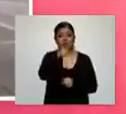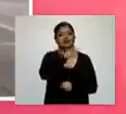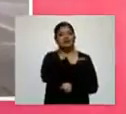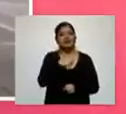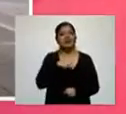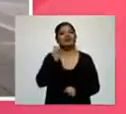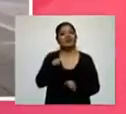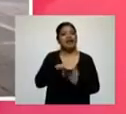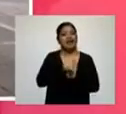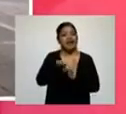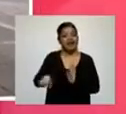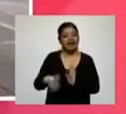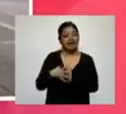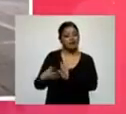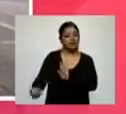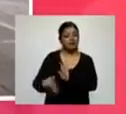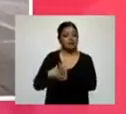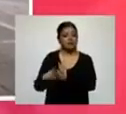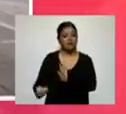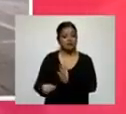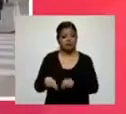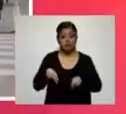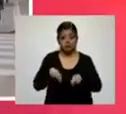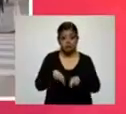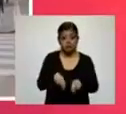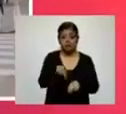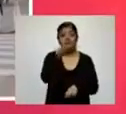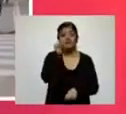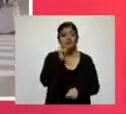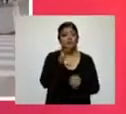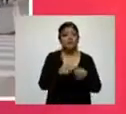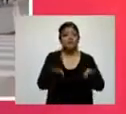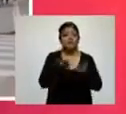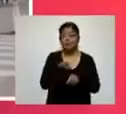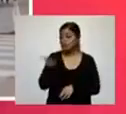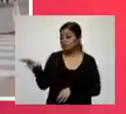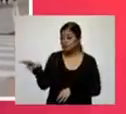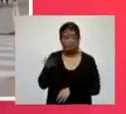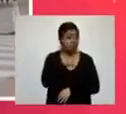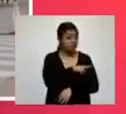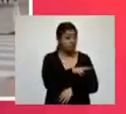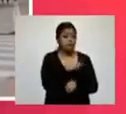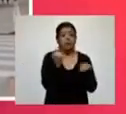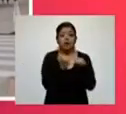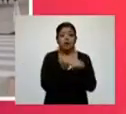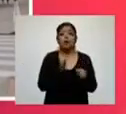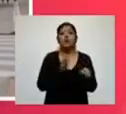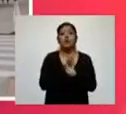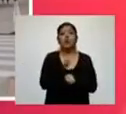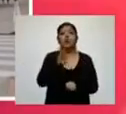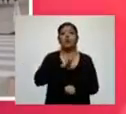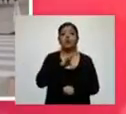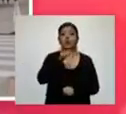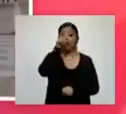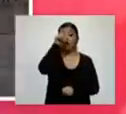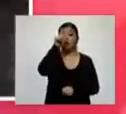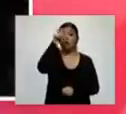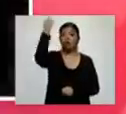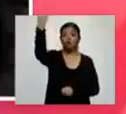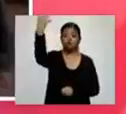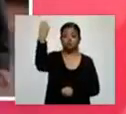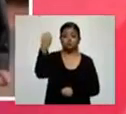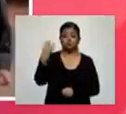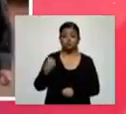con el ejemplo. Al cruzar la calle es importante enseñarle a mirar hacia ambos lados, así como tener en cuenta las señales luminosas del